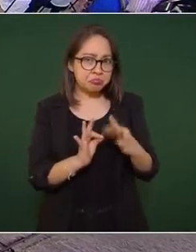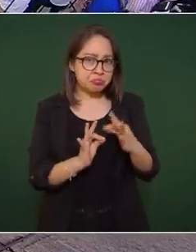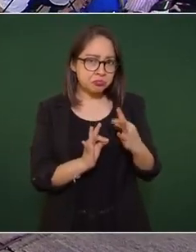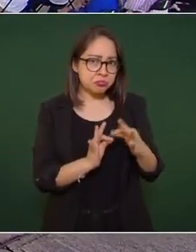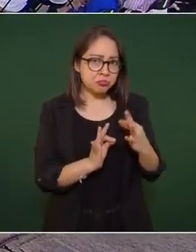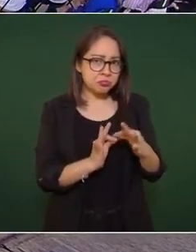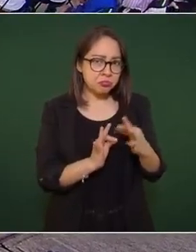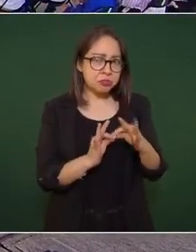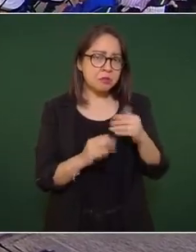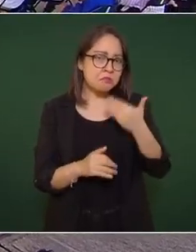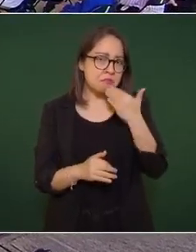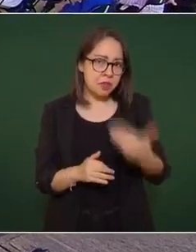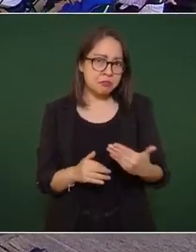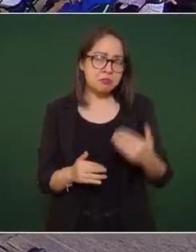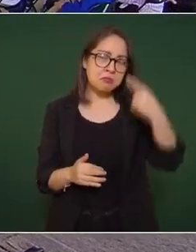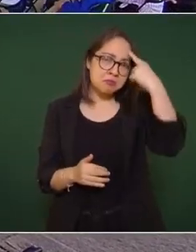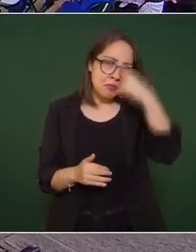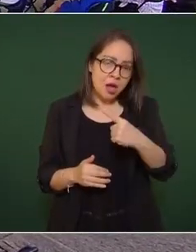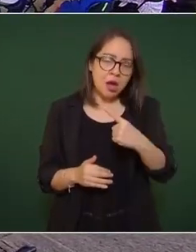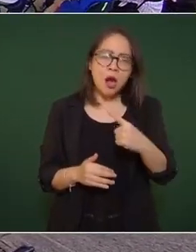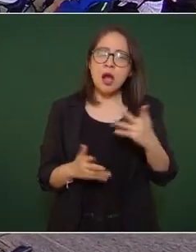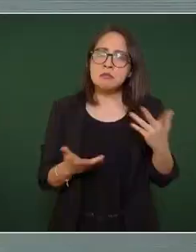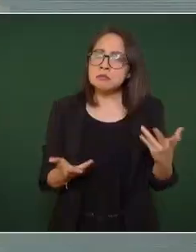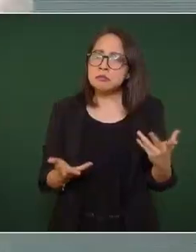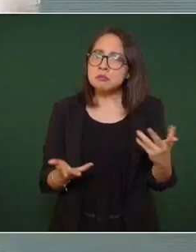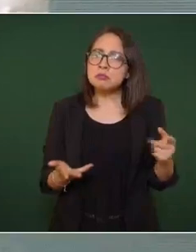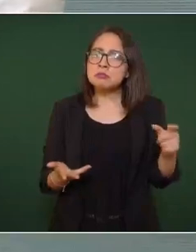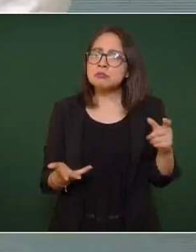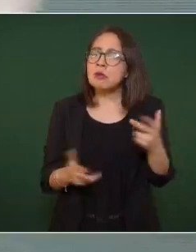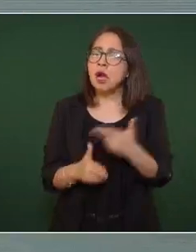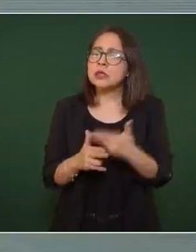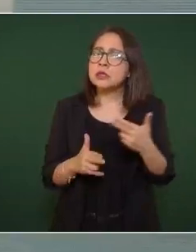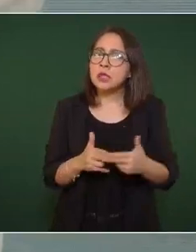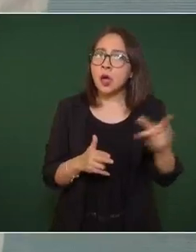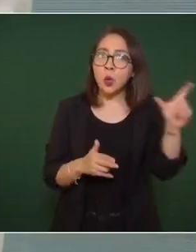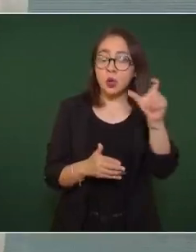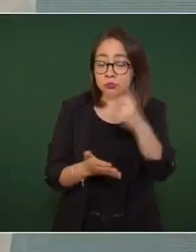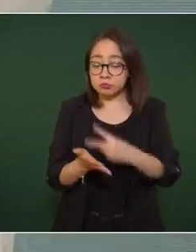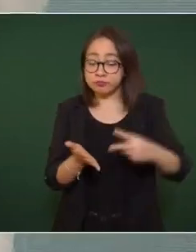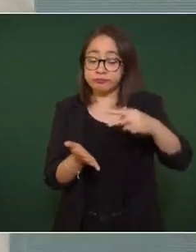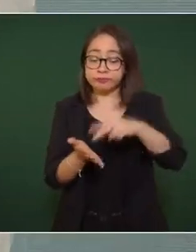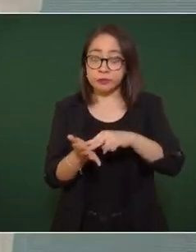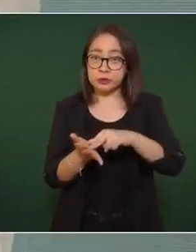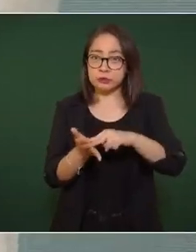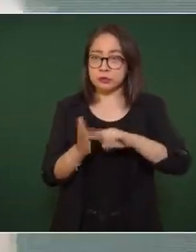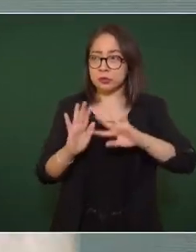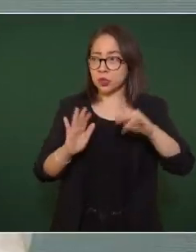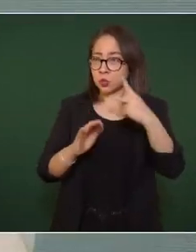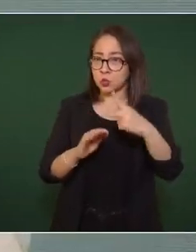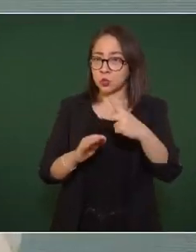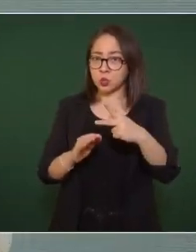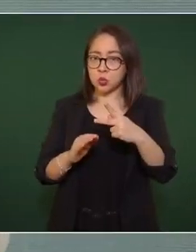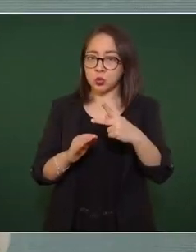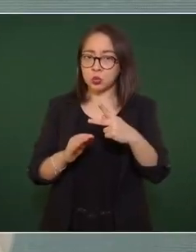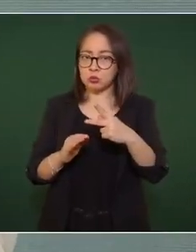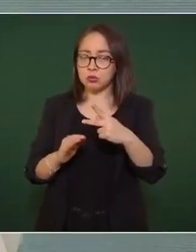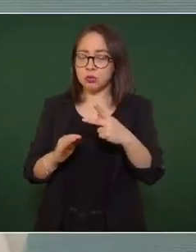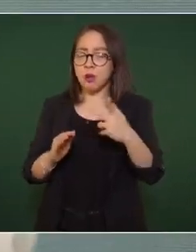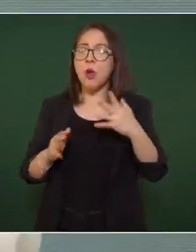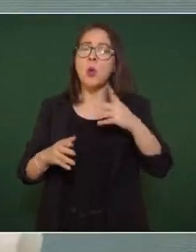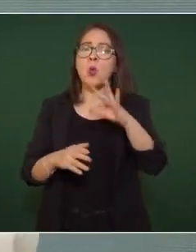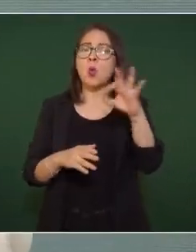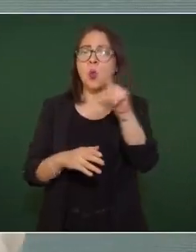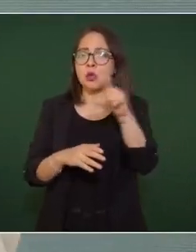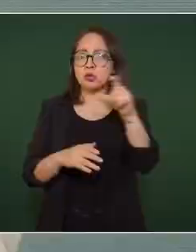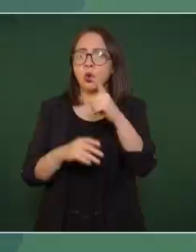hasta que salió, dio una declaración, que además está en su derecho. Dijo